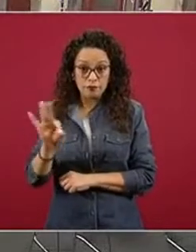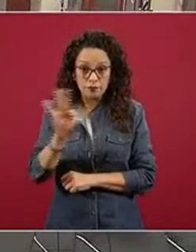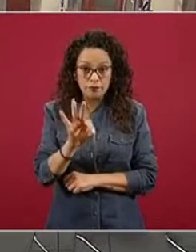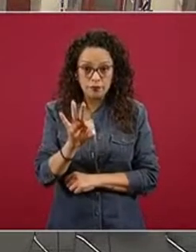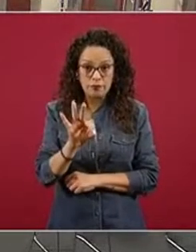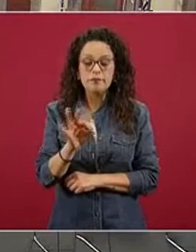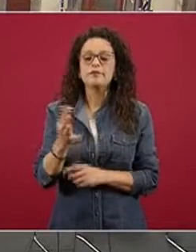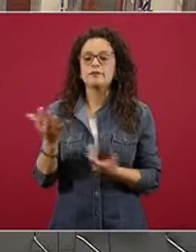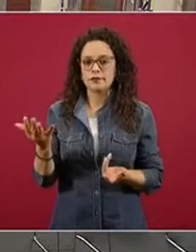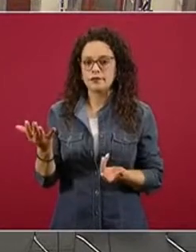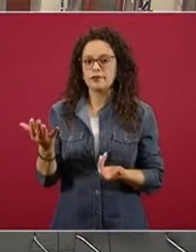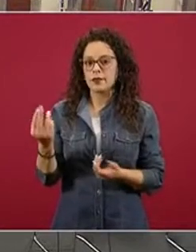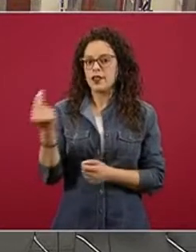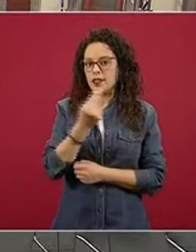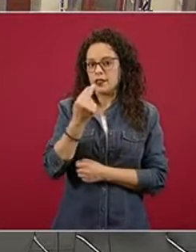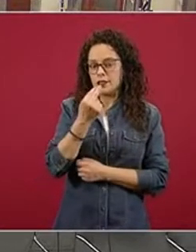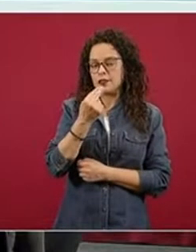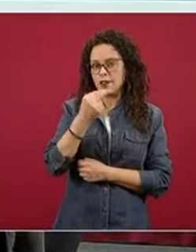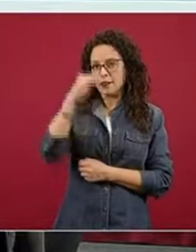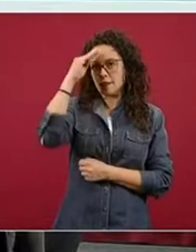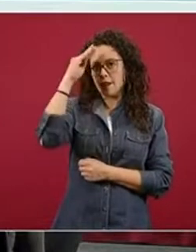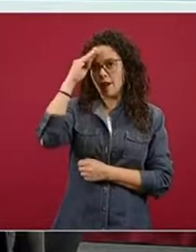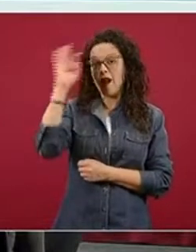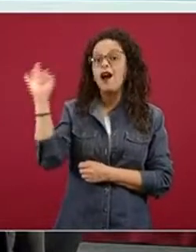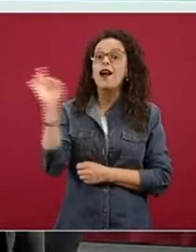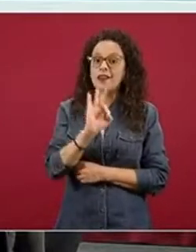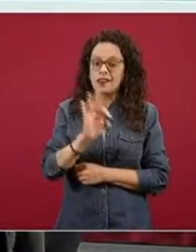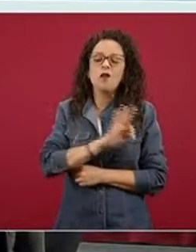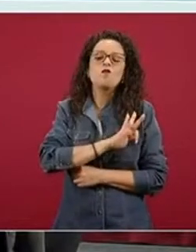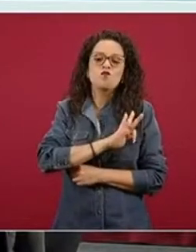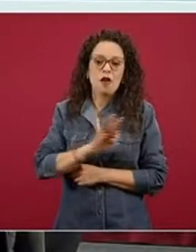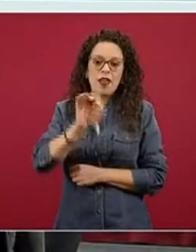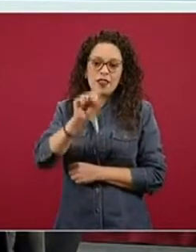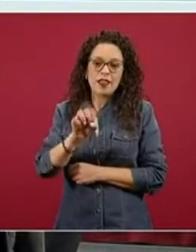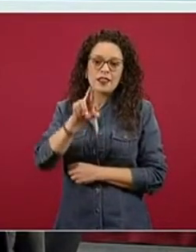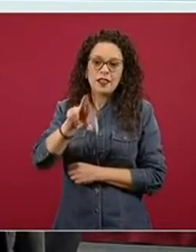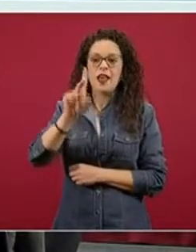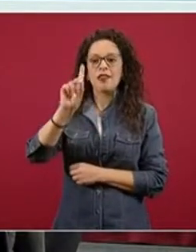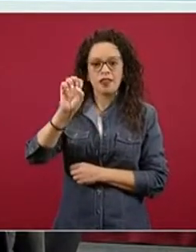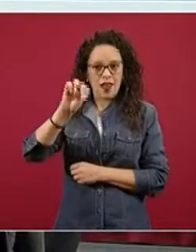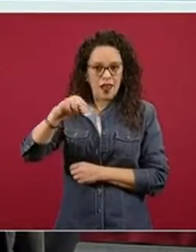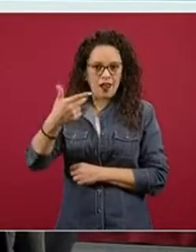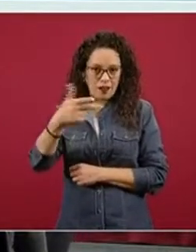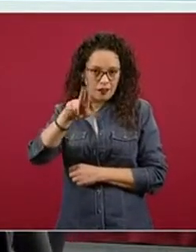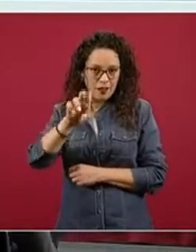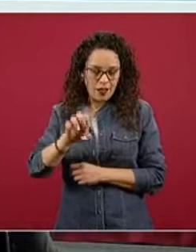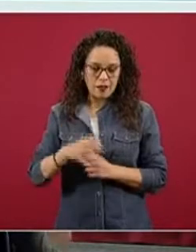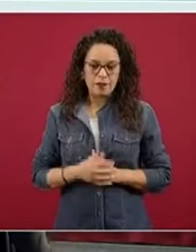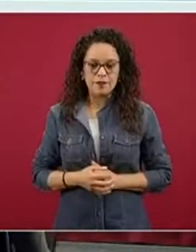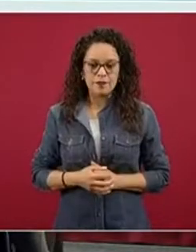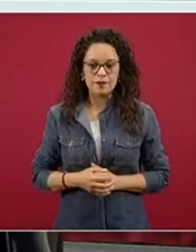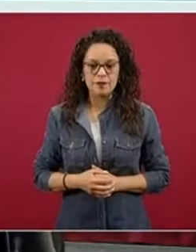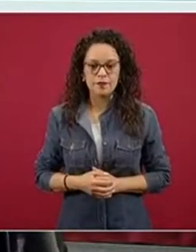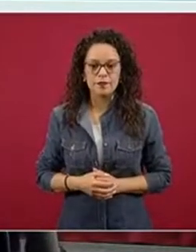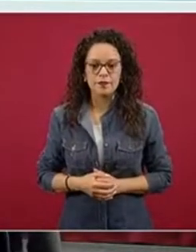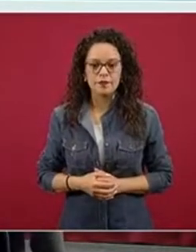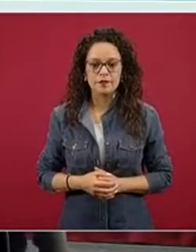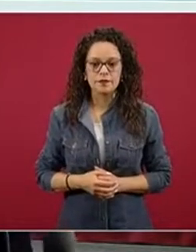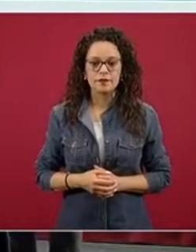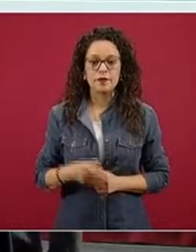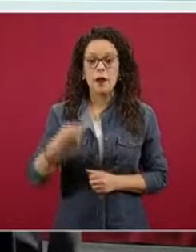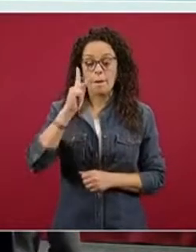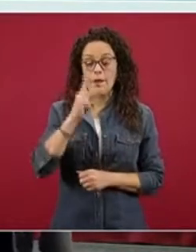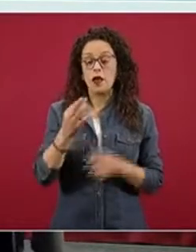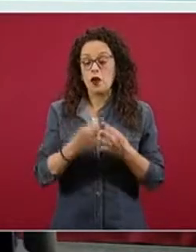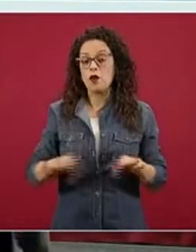México, debemos pensar en dengue. Entonces es importante que nosotros también manifestemos que tuvimos un antecedente de viaje, ¿sí?